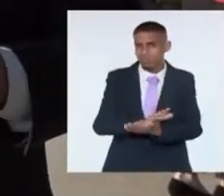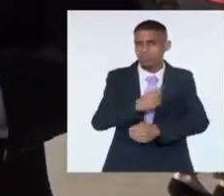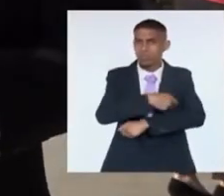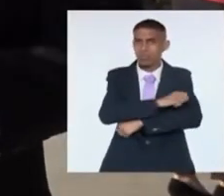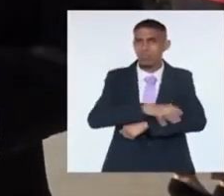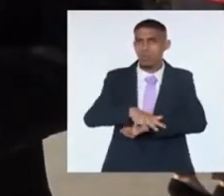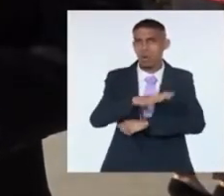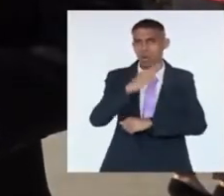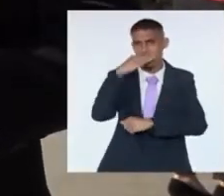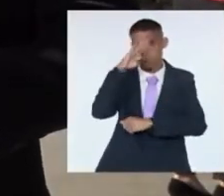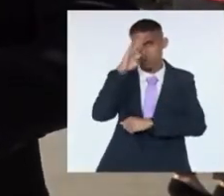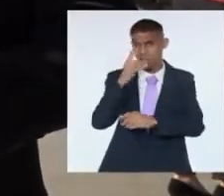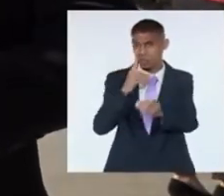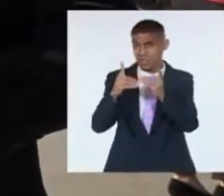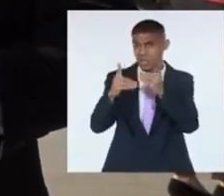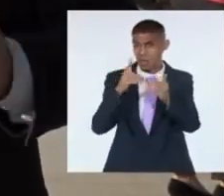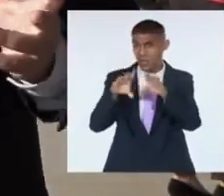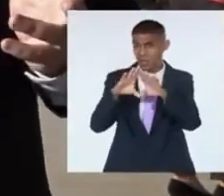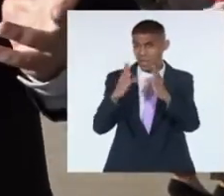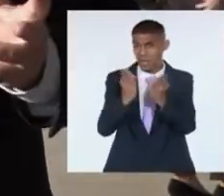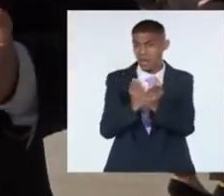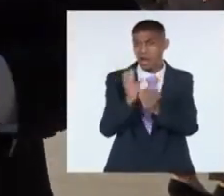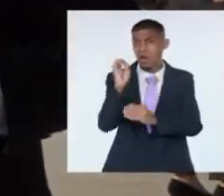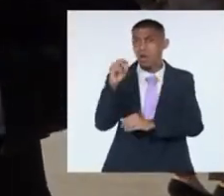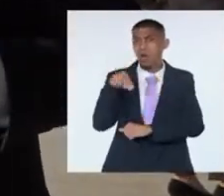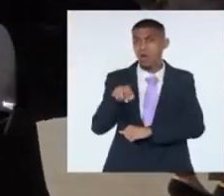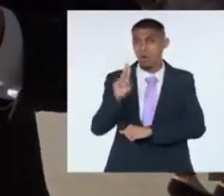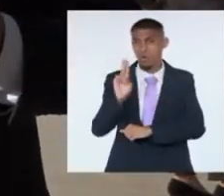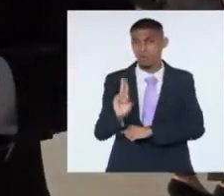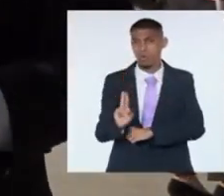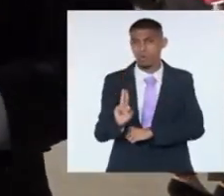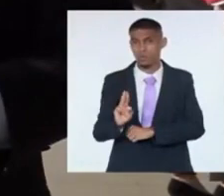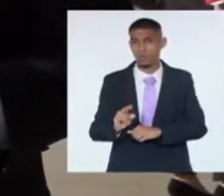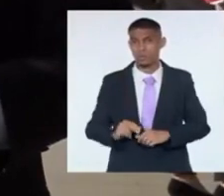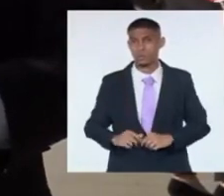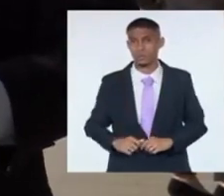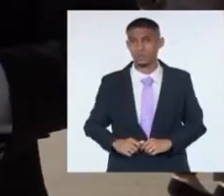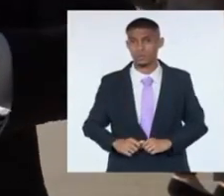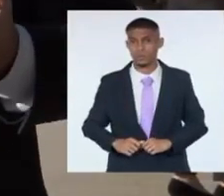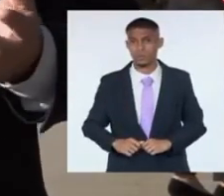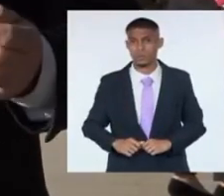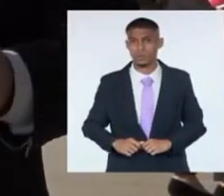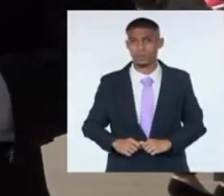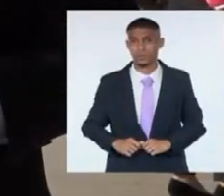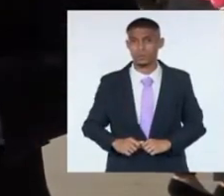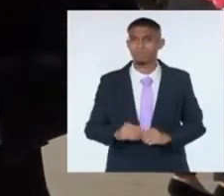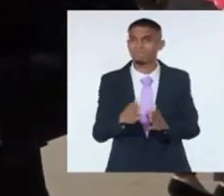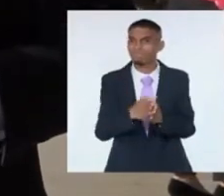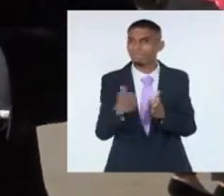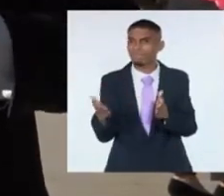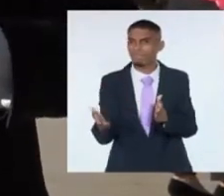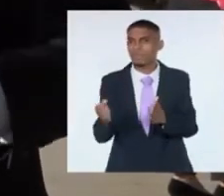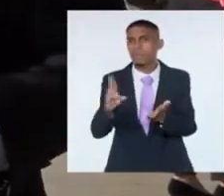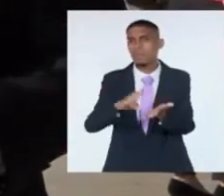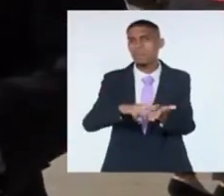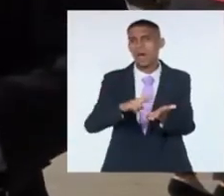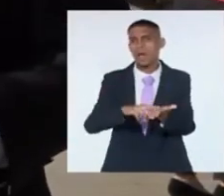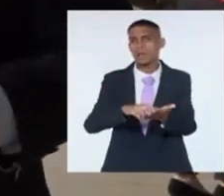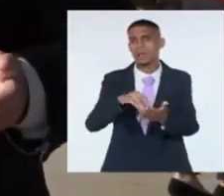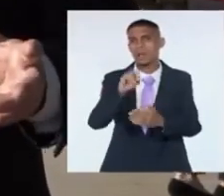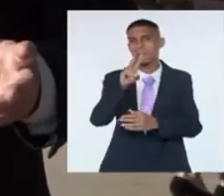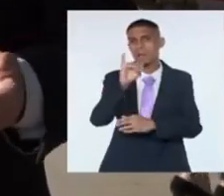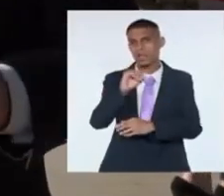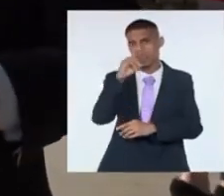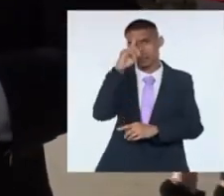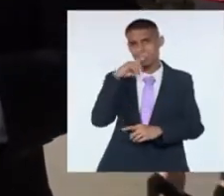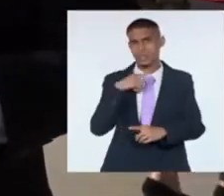el debate general del 78 período de sesiones de la asamblea general de la Organización de Naciones Unidas se extenderá hasta el próximo martes 26 de septiembre